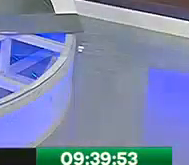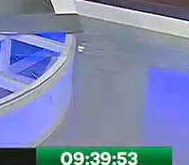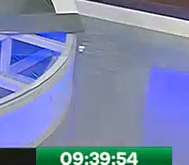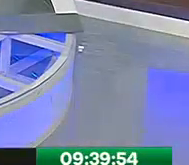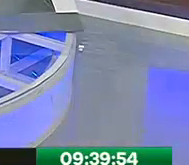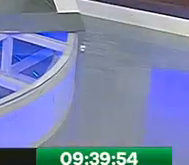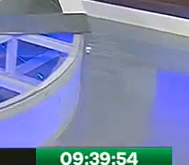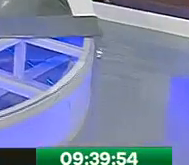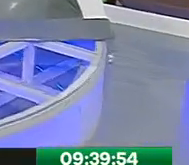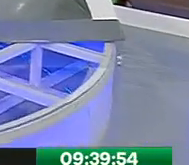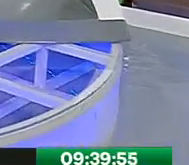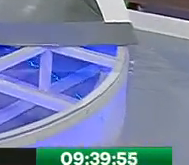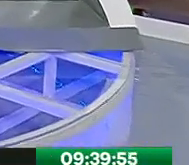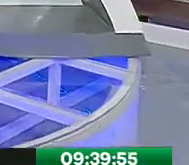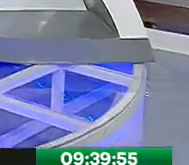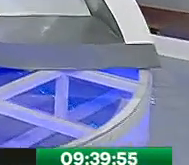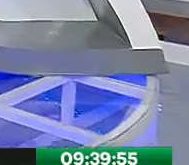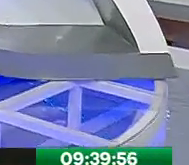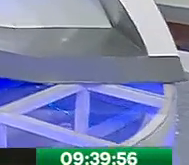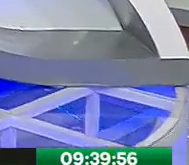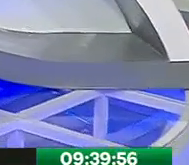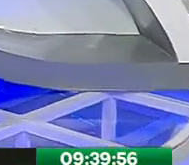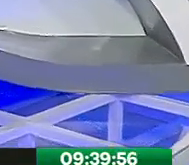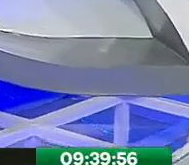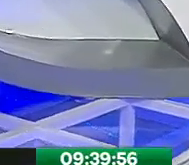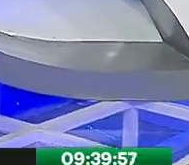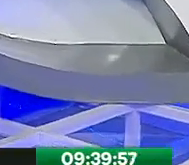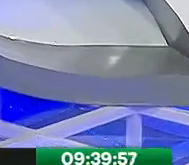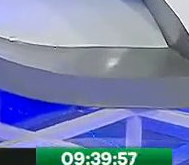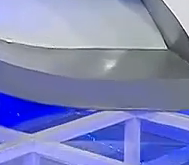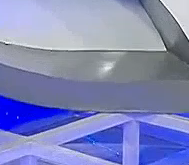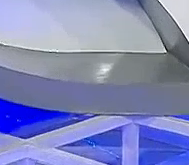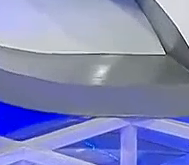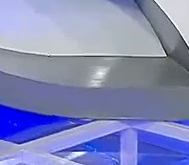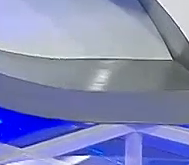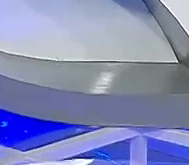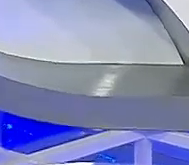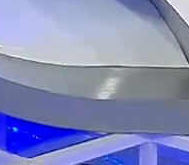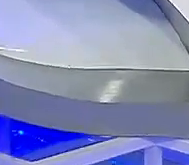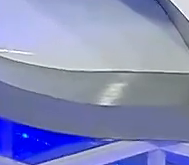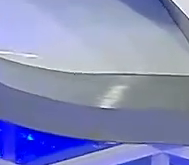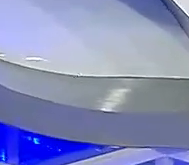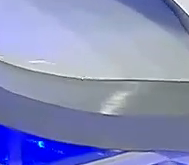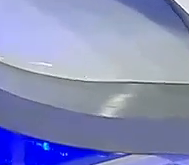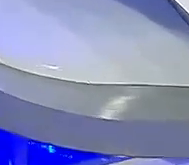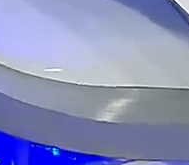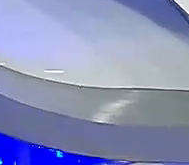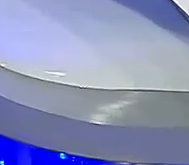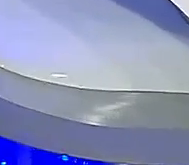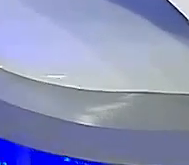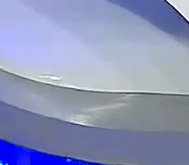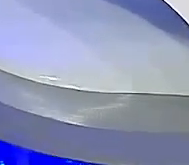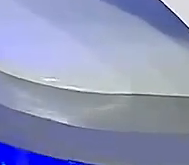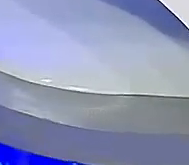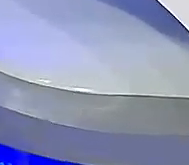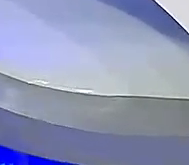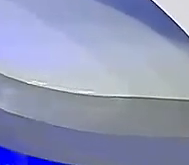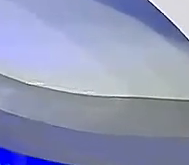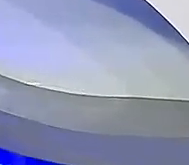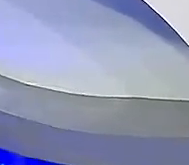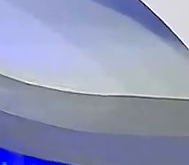Muchas gracias, amigos televidentes, por la sintonía. Que Dios lo bendiga. Hasta mañana. Si Dios lo permite, hasta mañana a la misma hora. Buenos días.